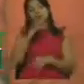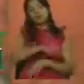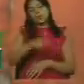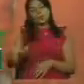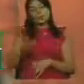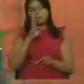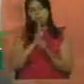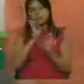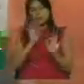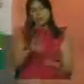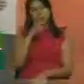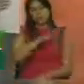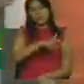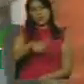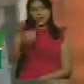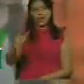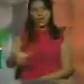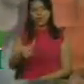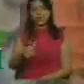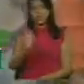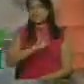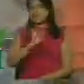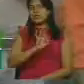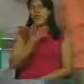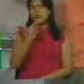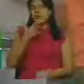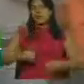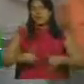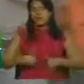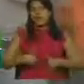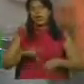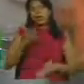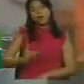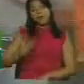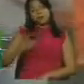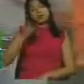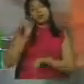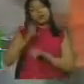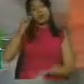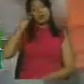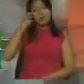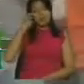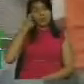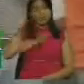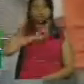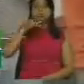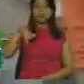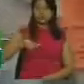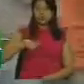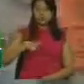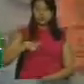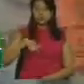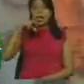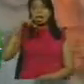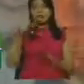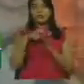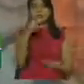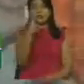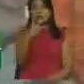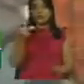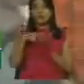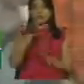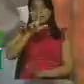llegue precisamente a nuestro pueblo, sin escatimar ningún esfuerzo. Vale la pena la referencia y recordar, nosotros lo que tuvimos en el año